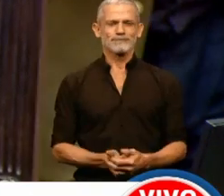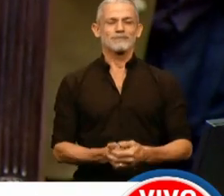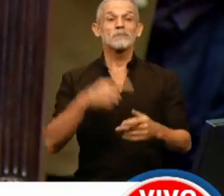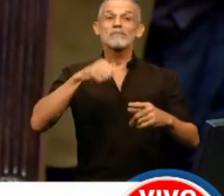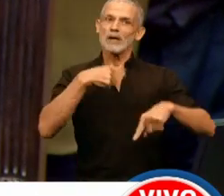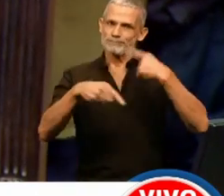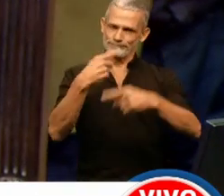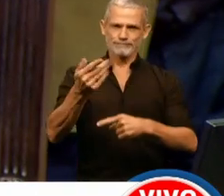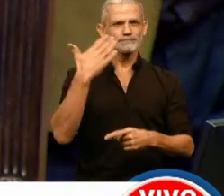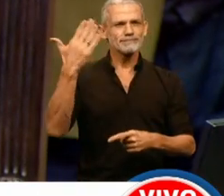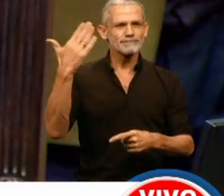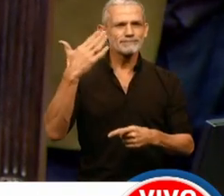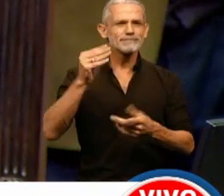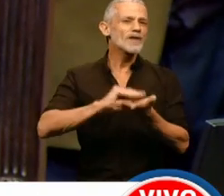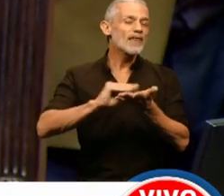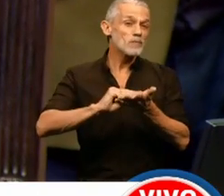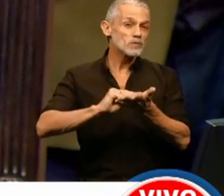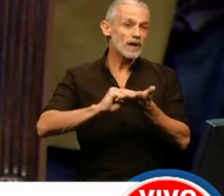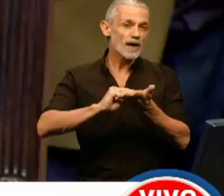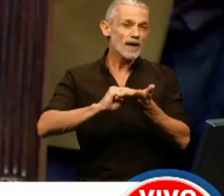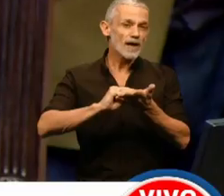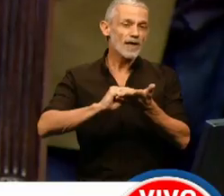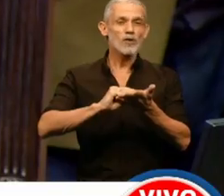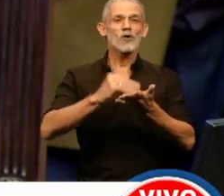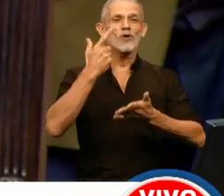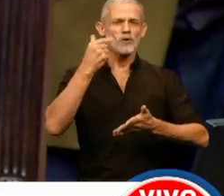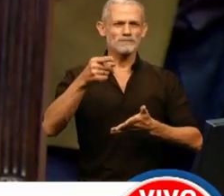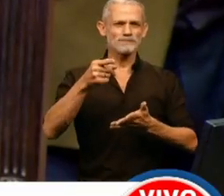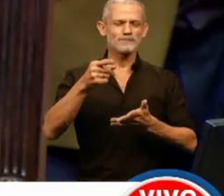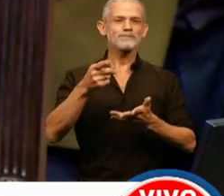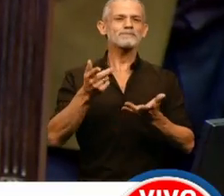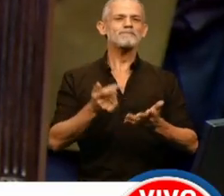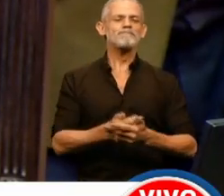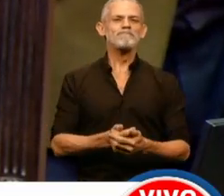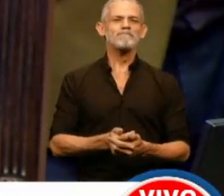continúa en el uso de la palabra el diputado